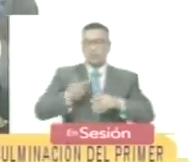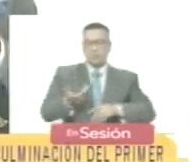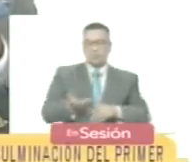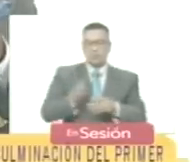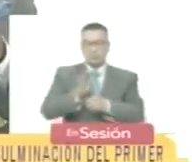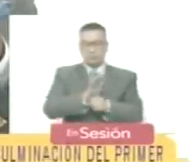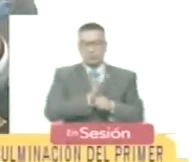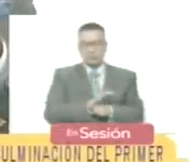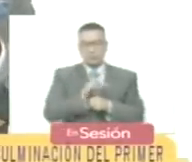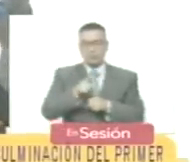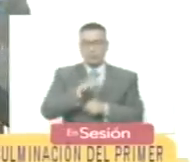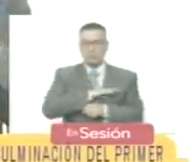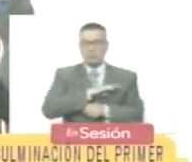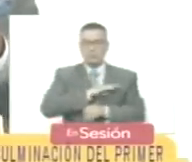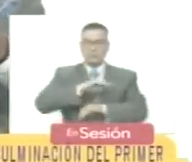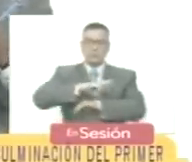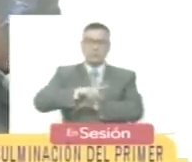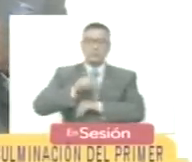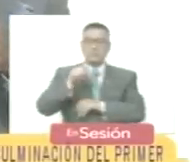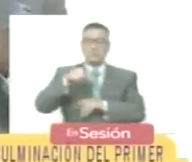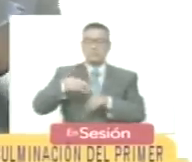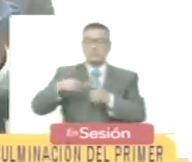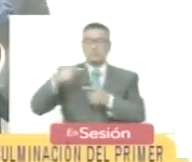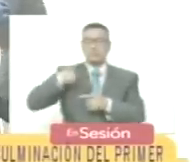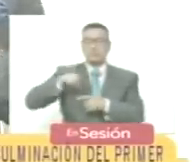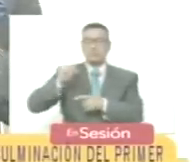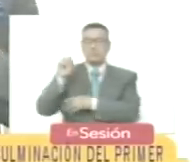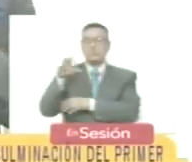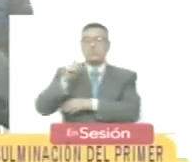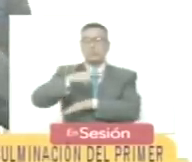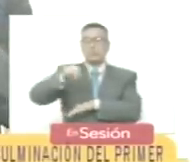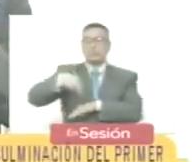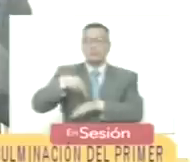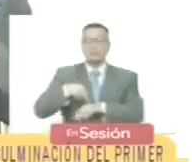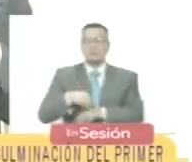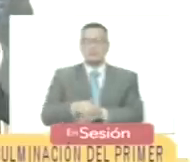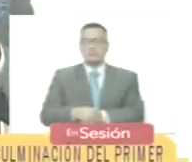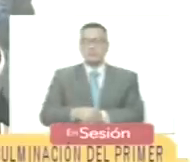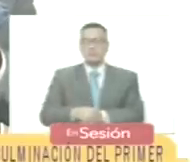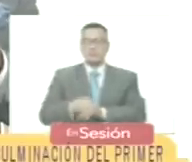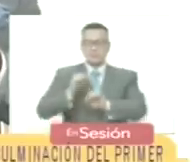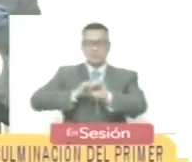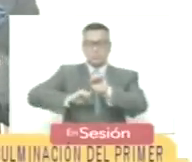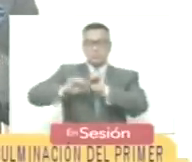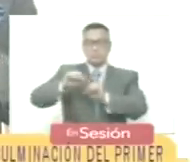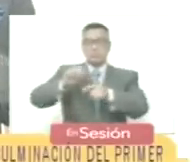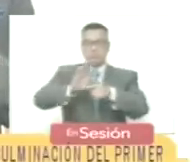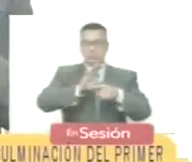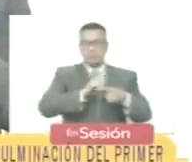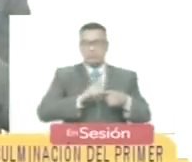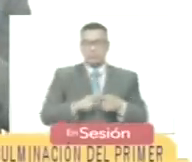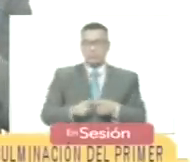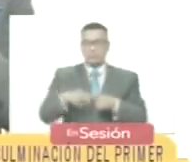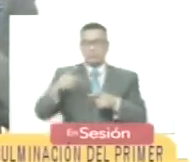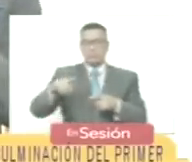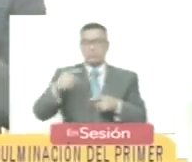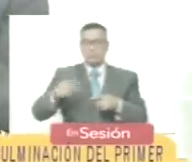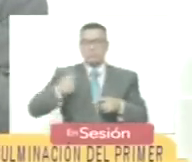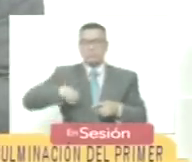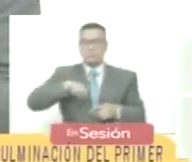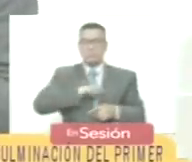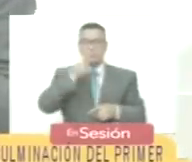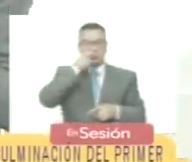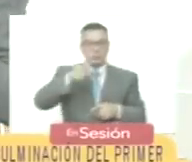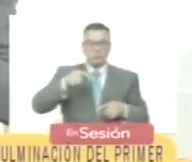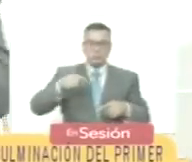Entonces tenemos una Asamblea Nacional que ha defendido el derecho de nuestro pueblo a